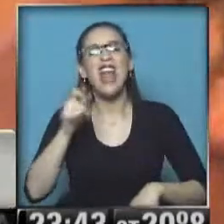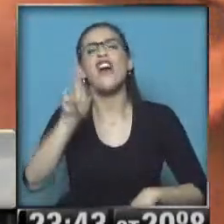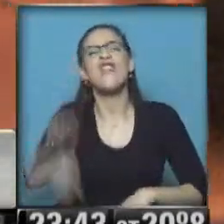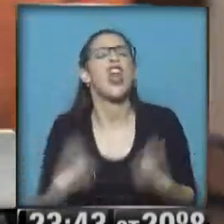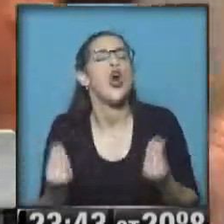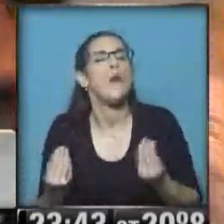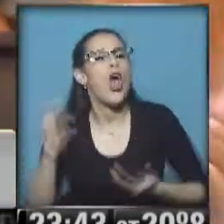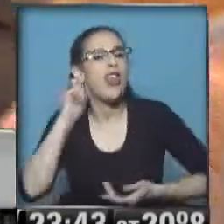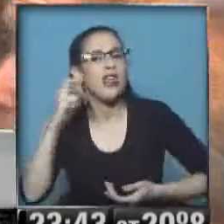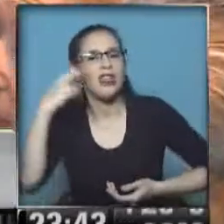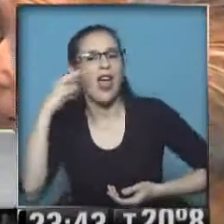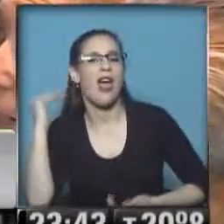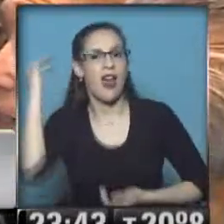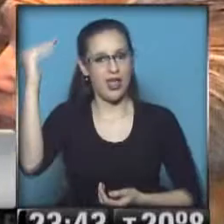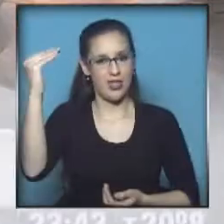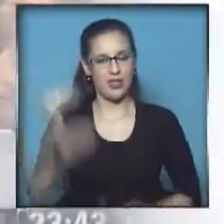ver menos.